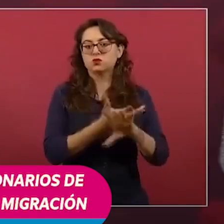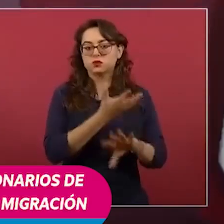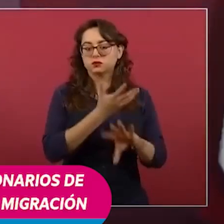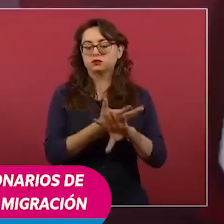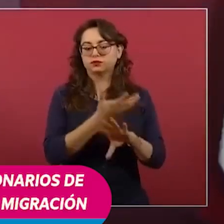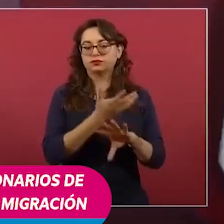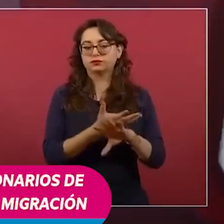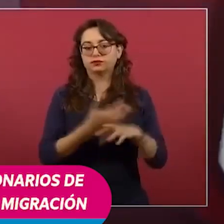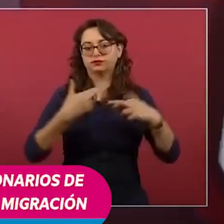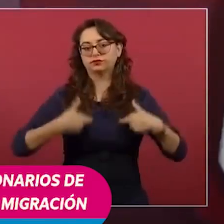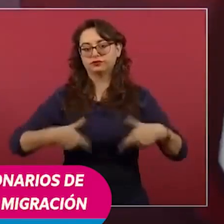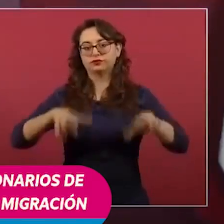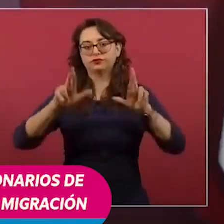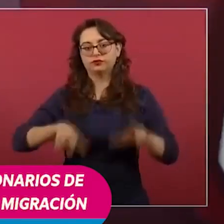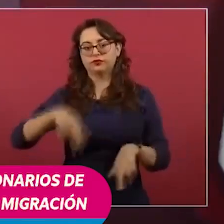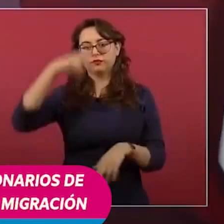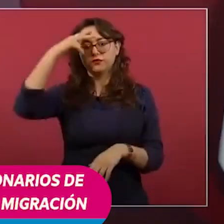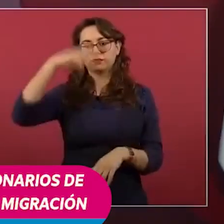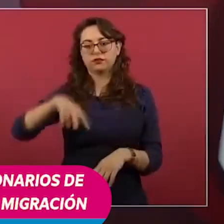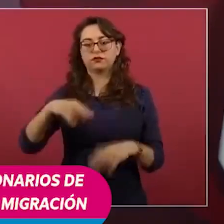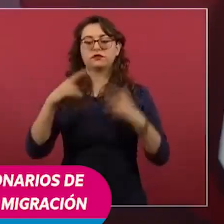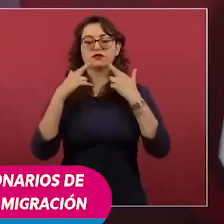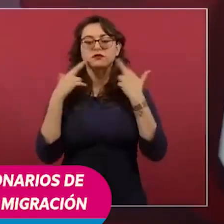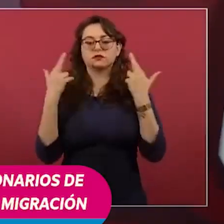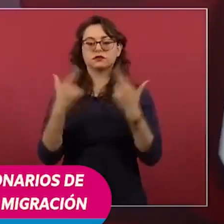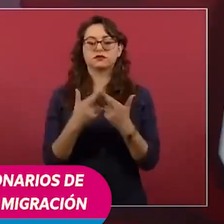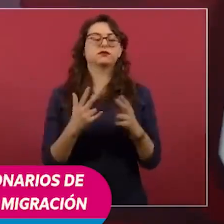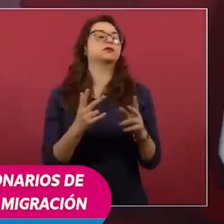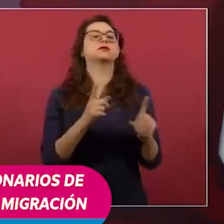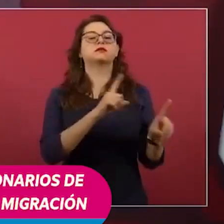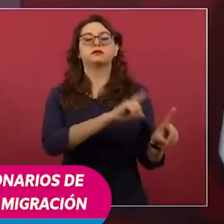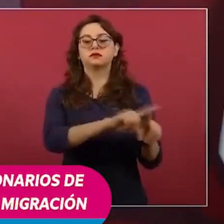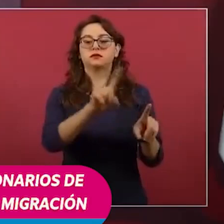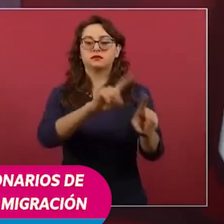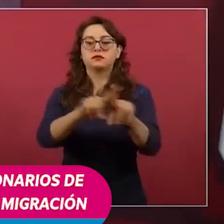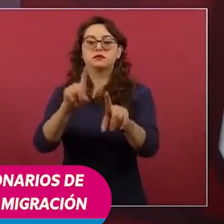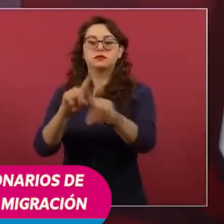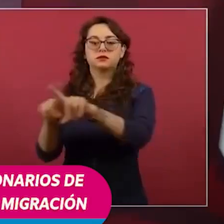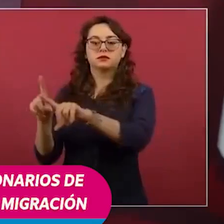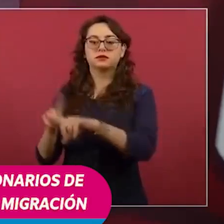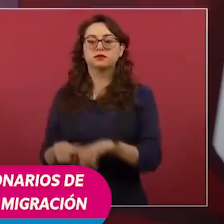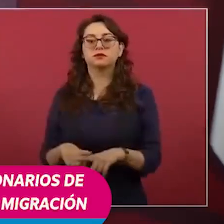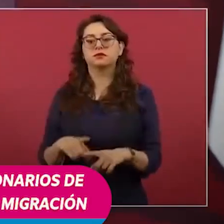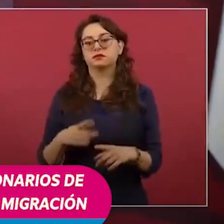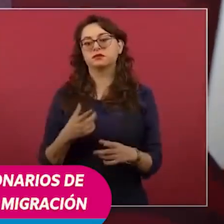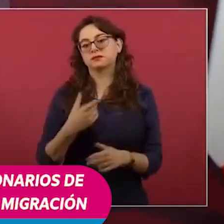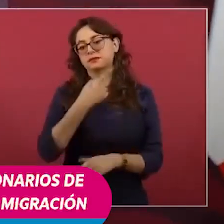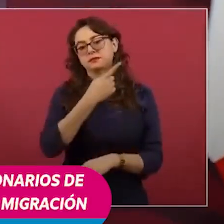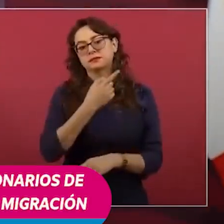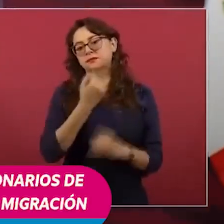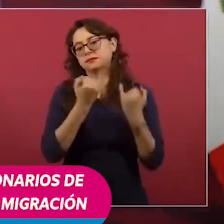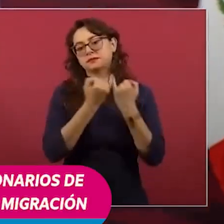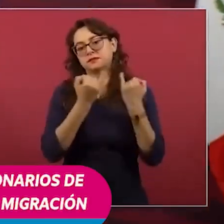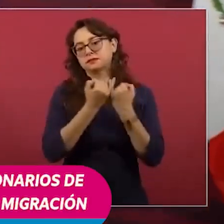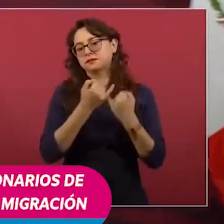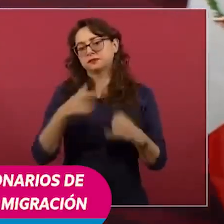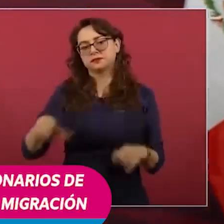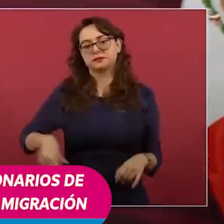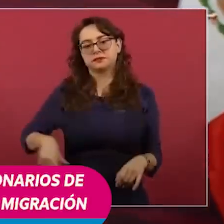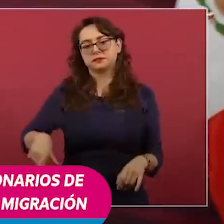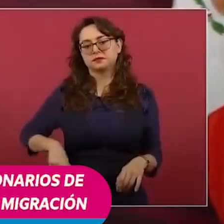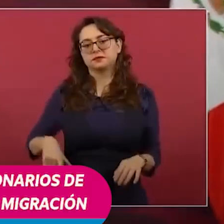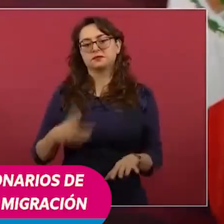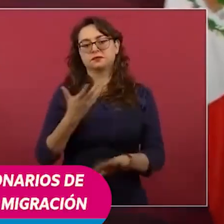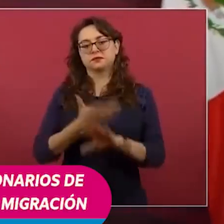delegación importante, tienen reuniones con funcionarios del gobierno de Estados Unidos y con funcionarios